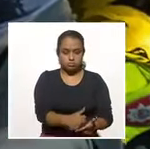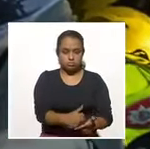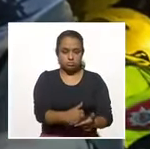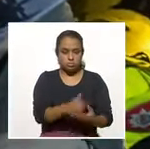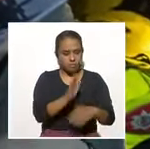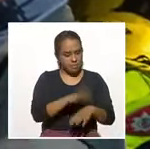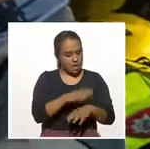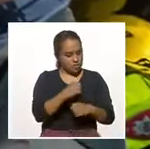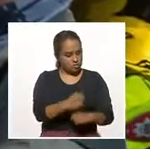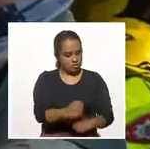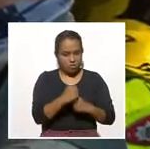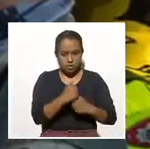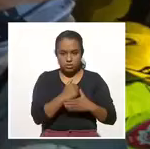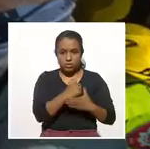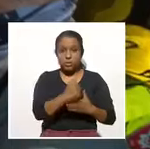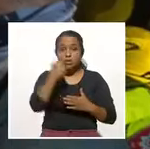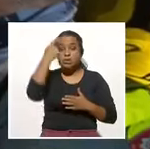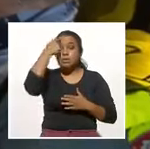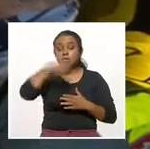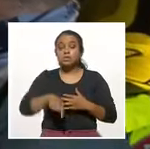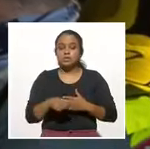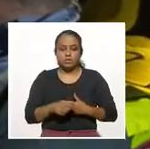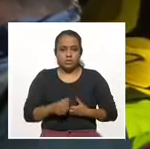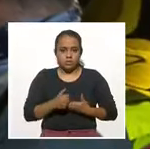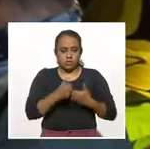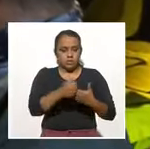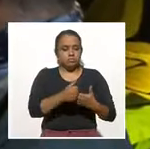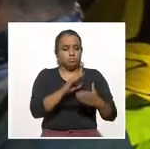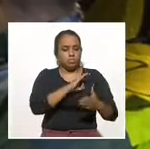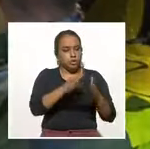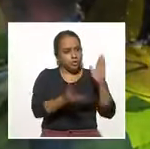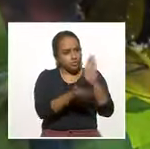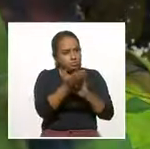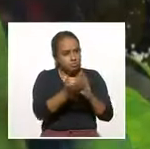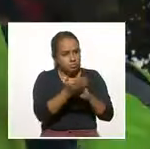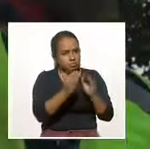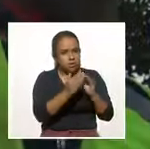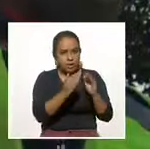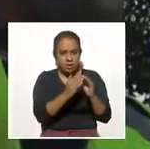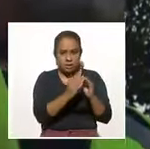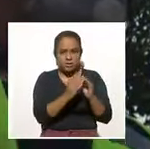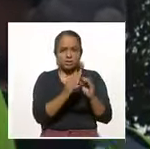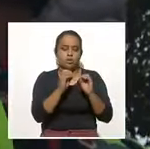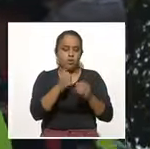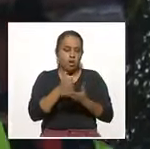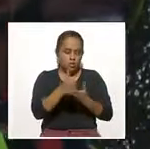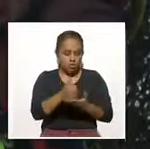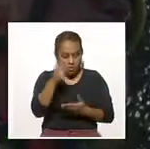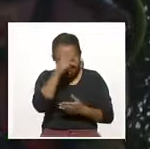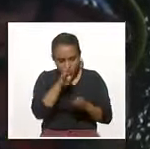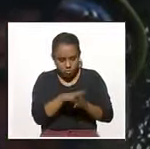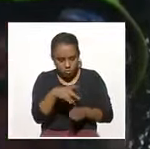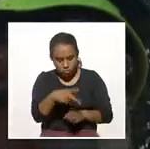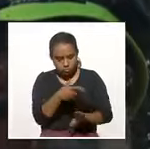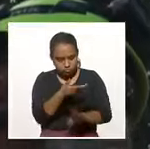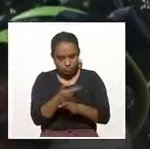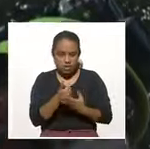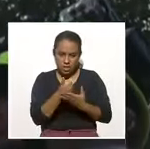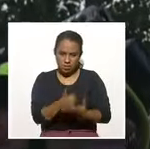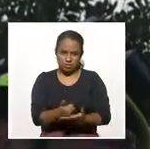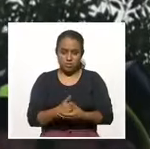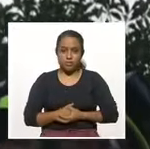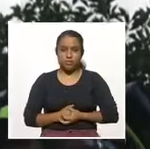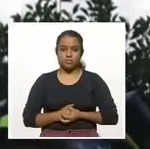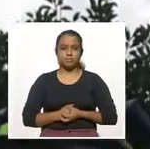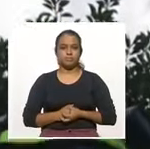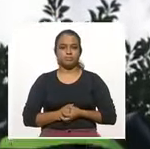más fuerte para hacerle frente y ayudar a construir resiliencia de toda esta gente afectada.